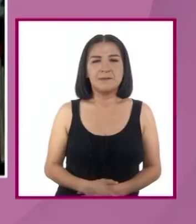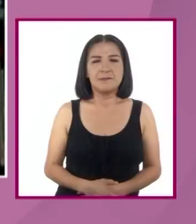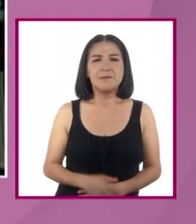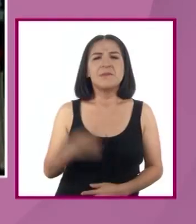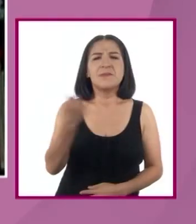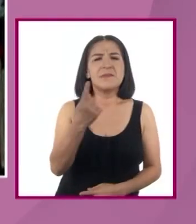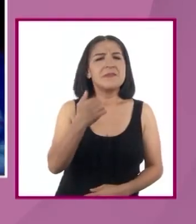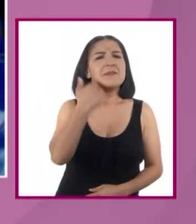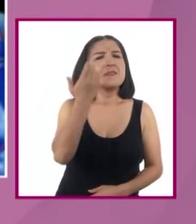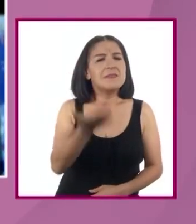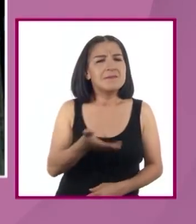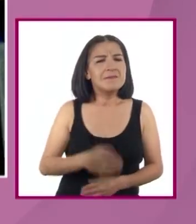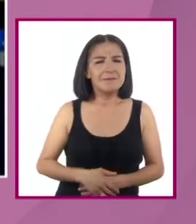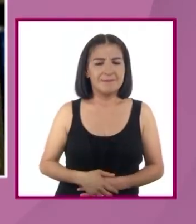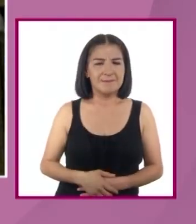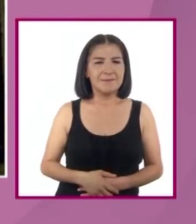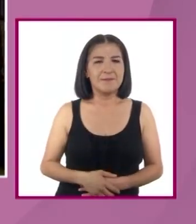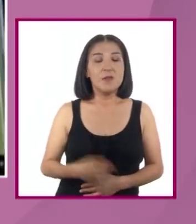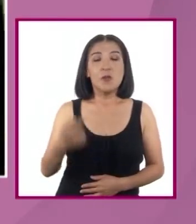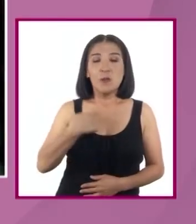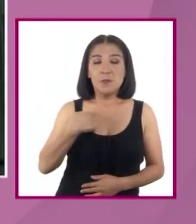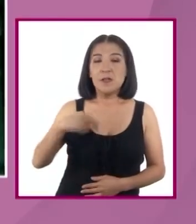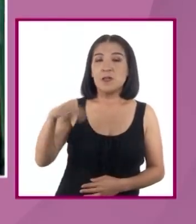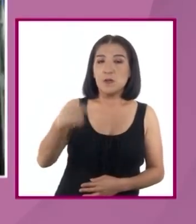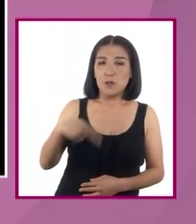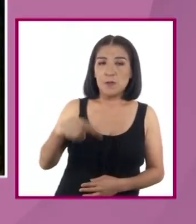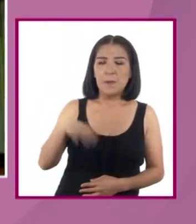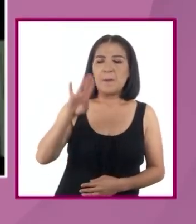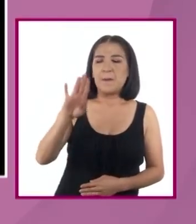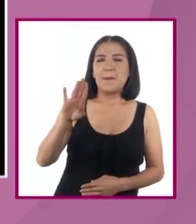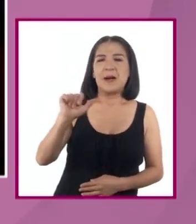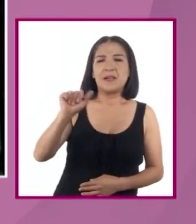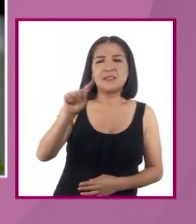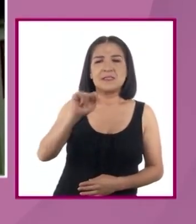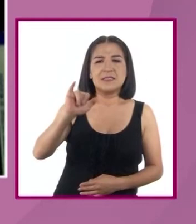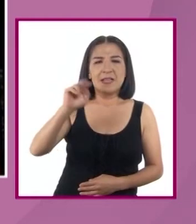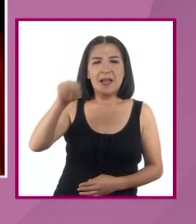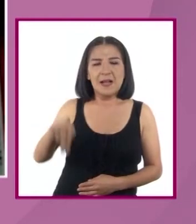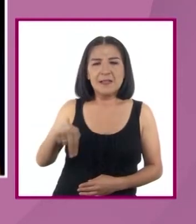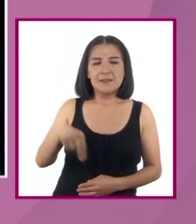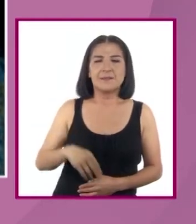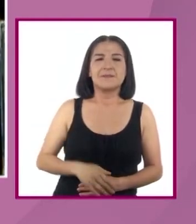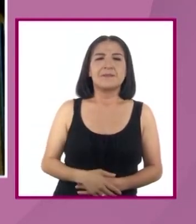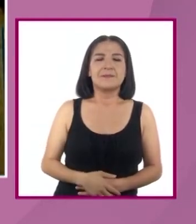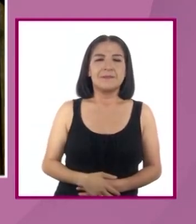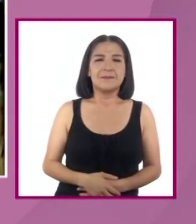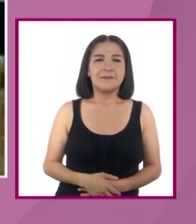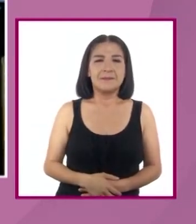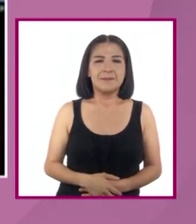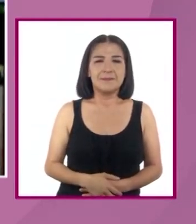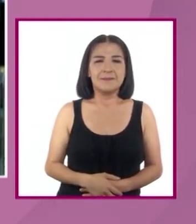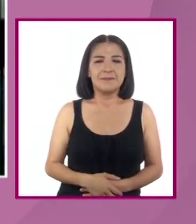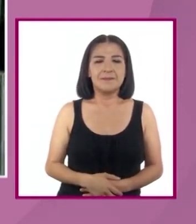¿Qué se te ofrece? Me llamo Bastian Baltasar Bux.